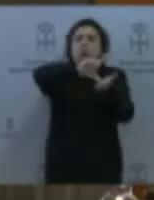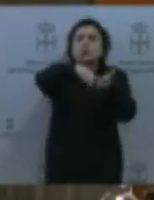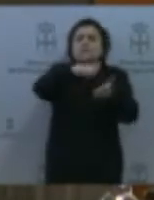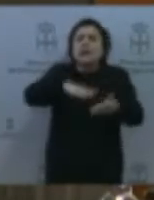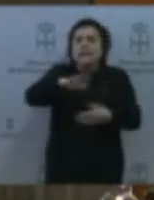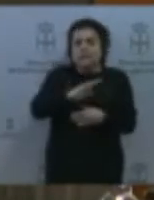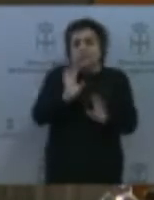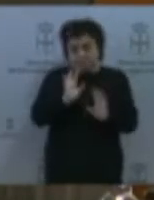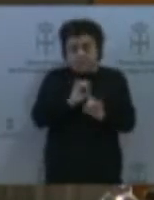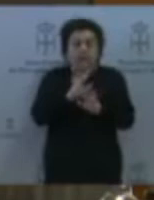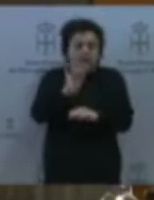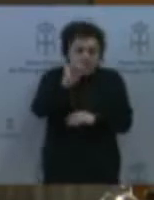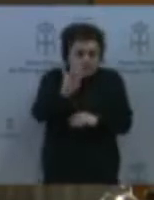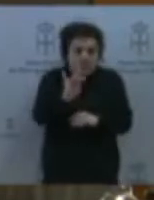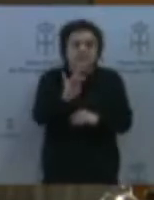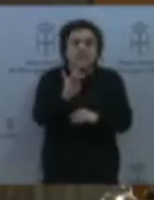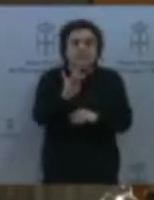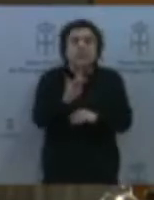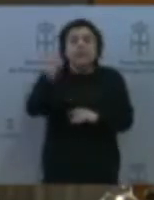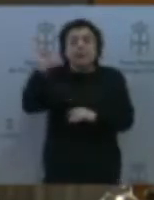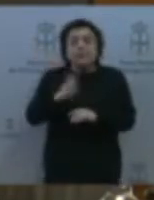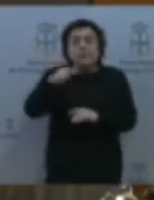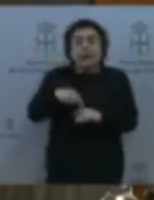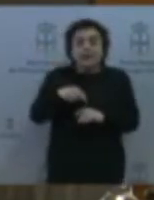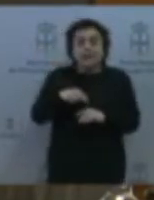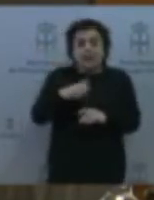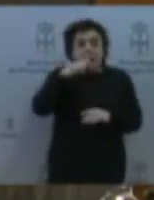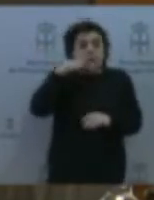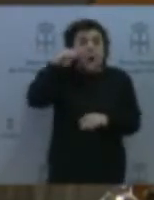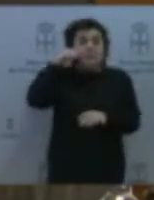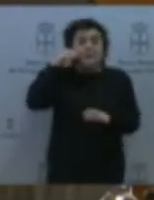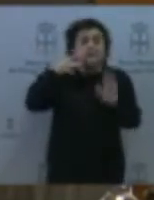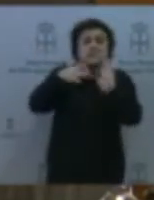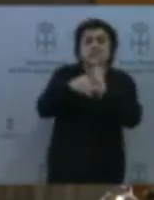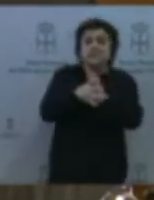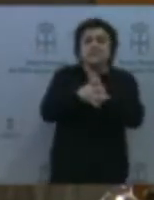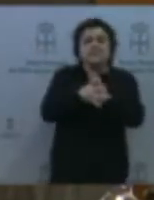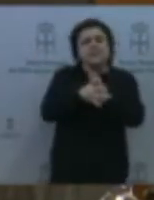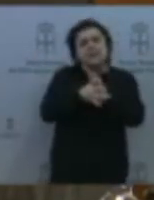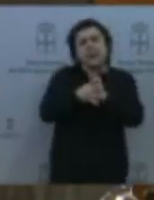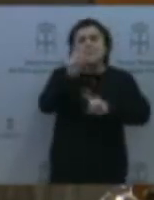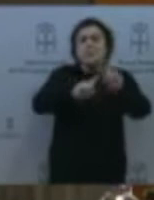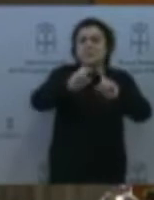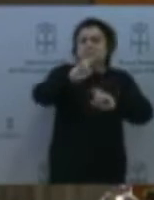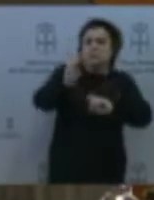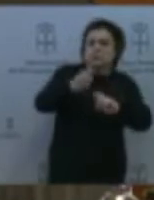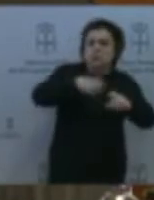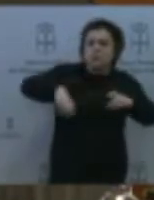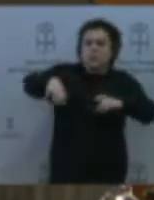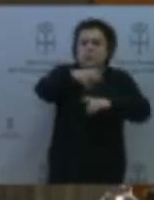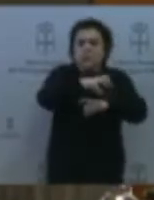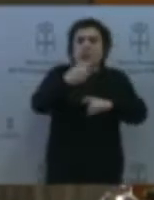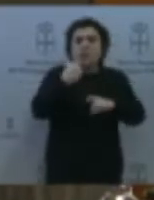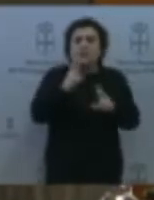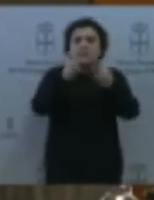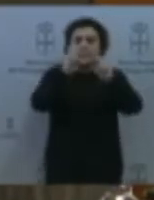genera, repito, se lo decía al principio, un campo gravitatorio a su alrededor, ¿no? Y tiene que ver con el incremento de la legitimidad, con la sensación de cercanía, con el